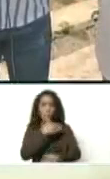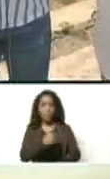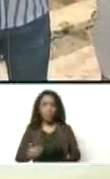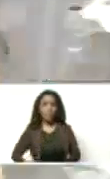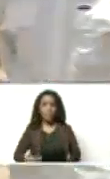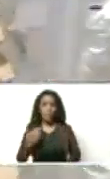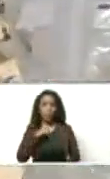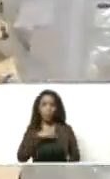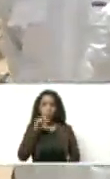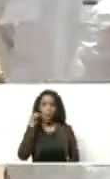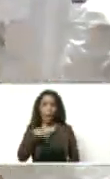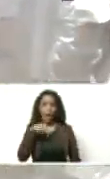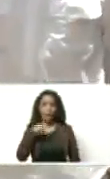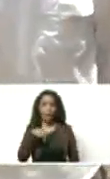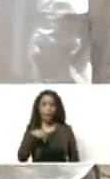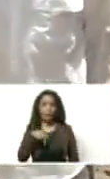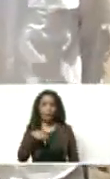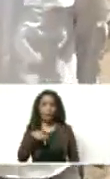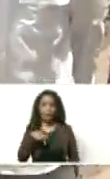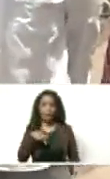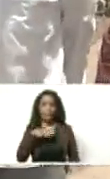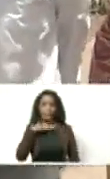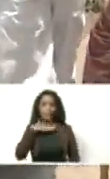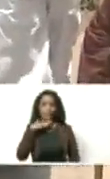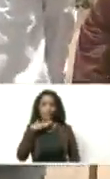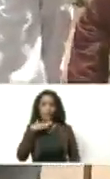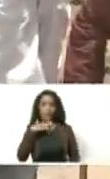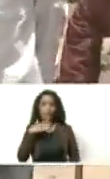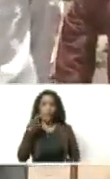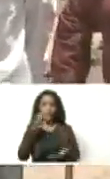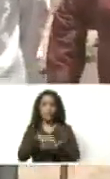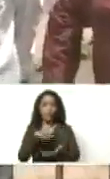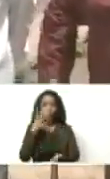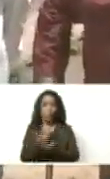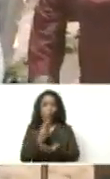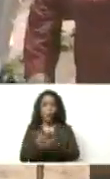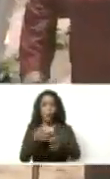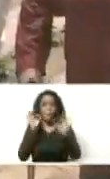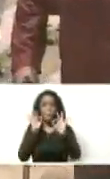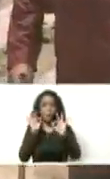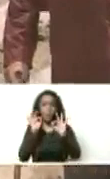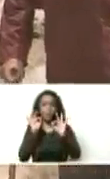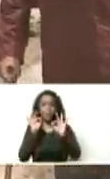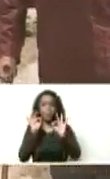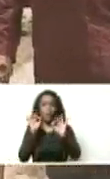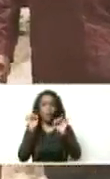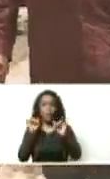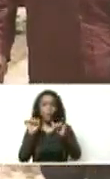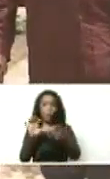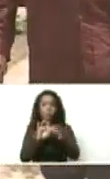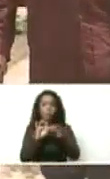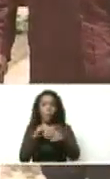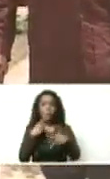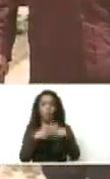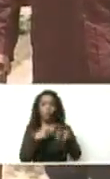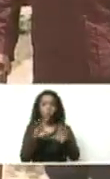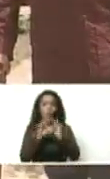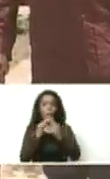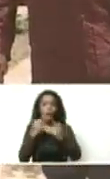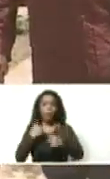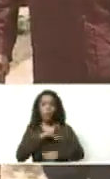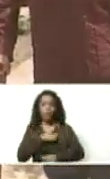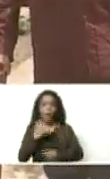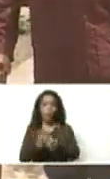aquí desde la sabana del estado de Monagas, específicamente en la unidad de producción familiar de nuestro